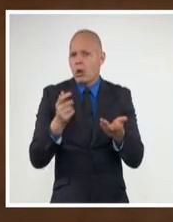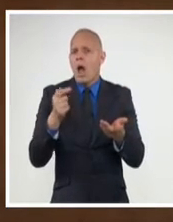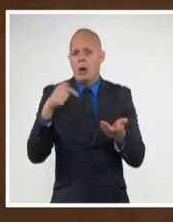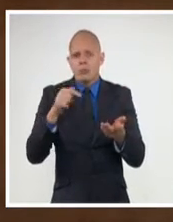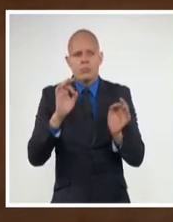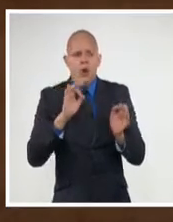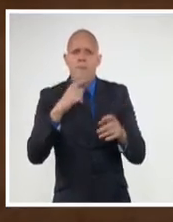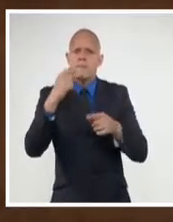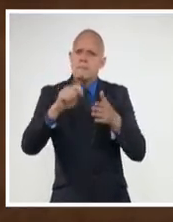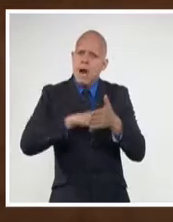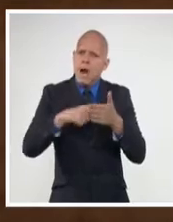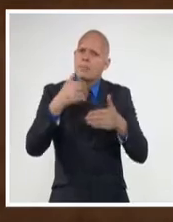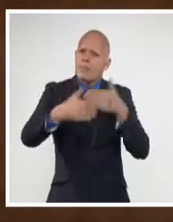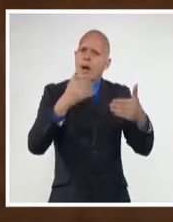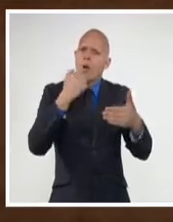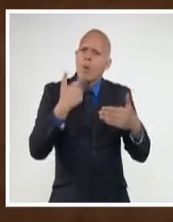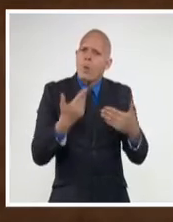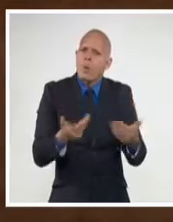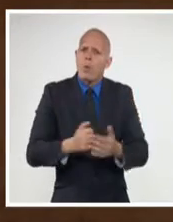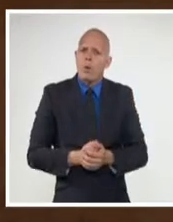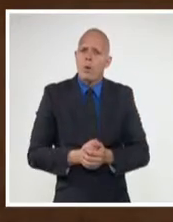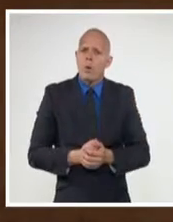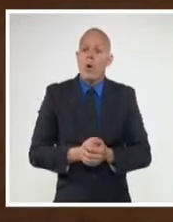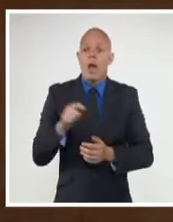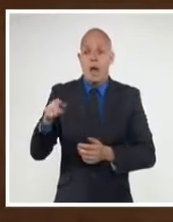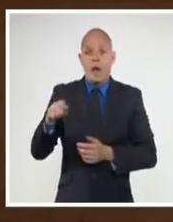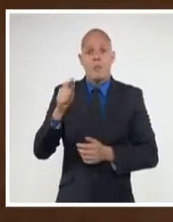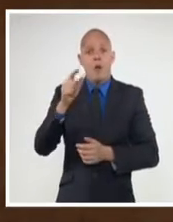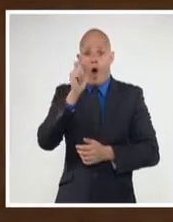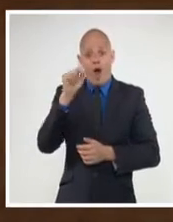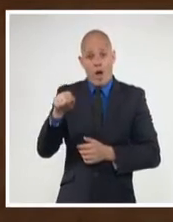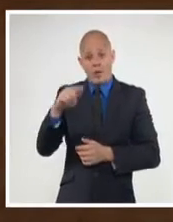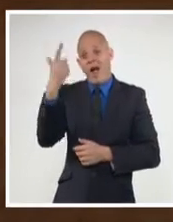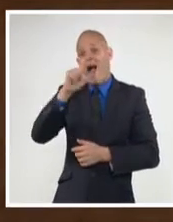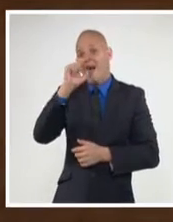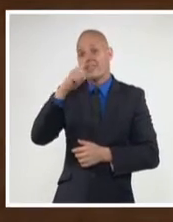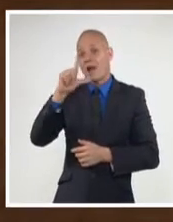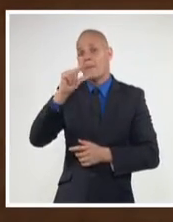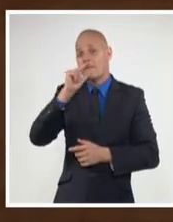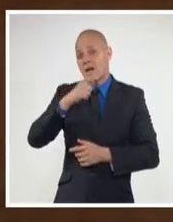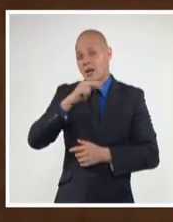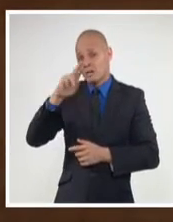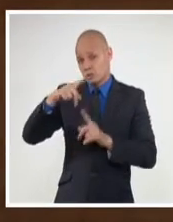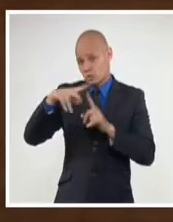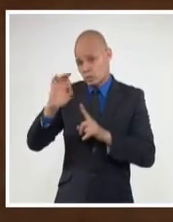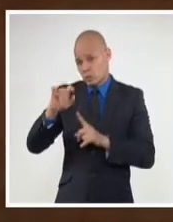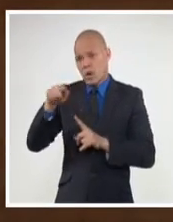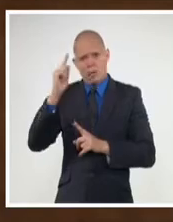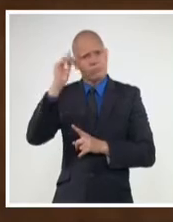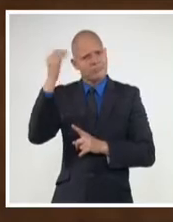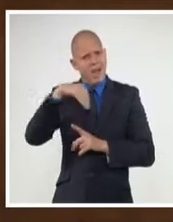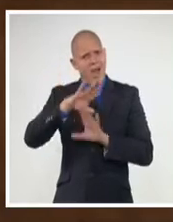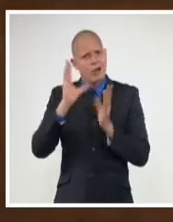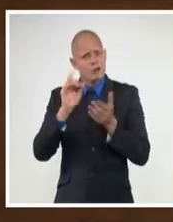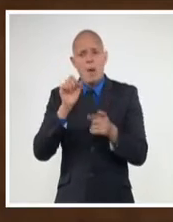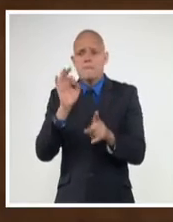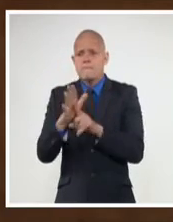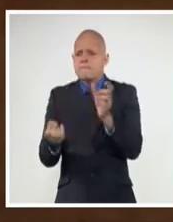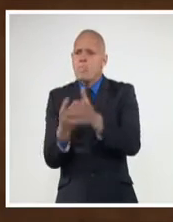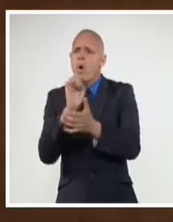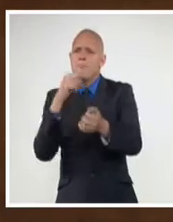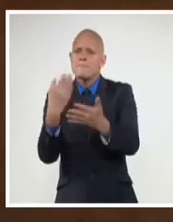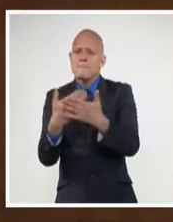músicos, que él ya tenía en su mente la creación de una nueva empresa